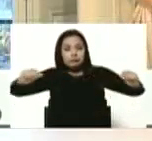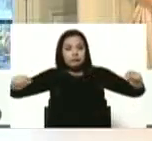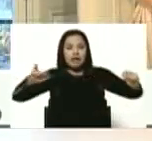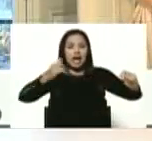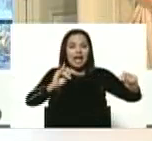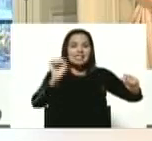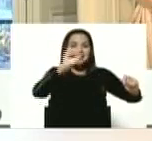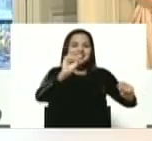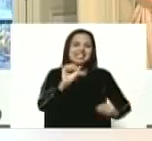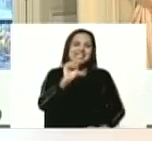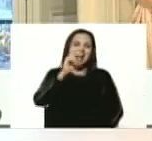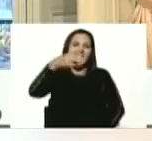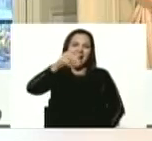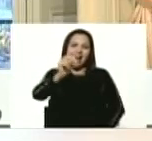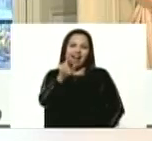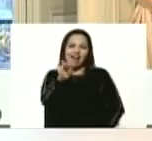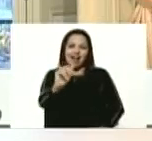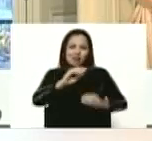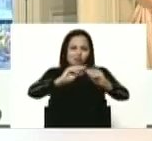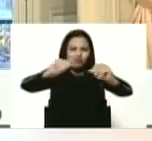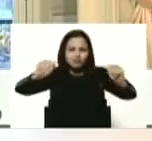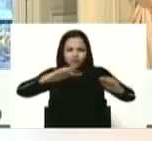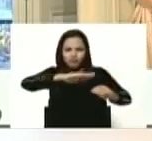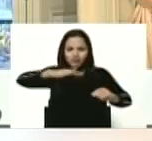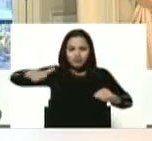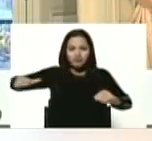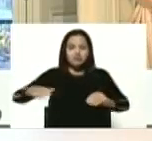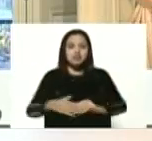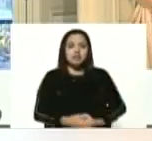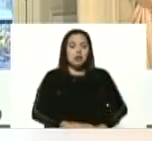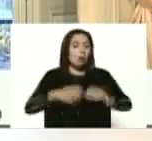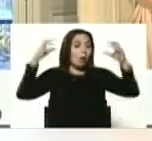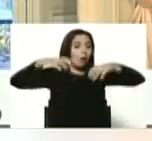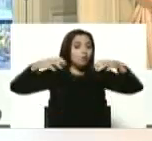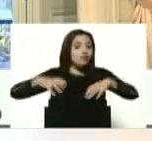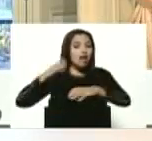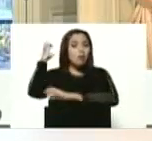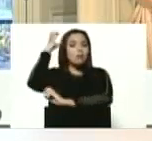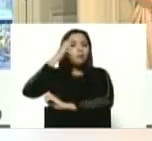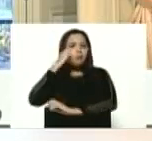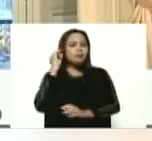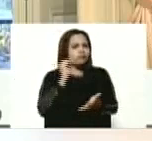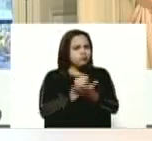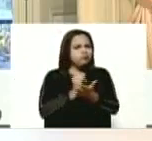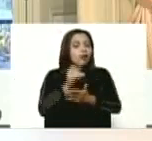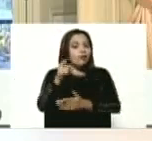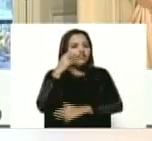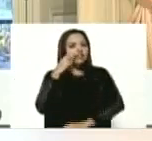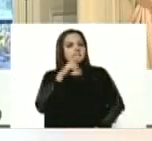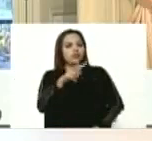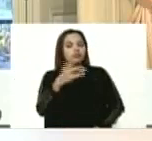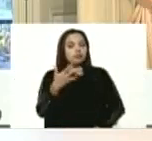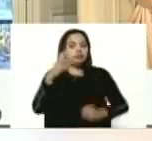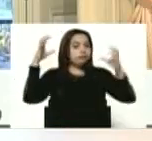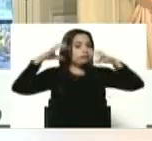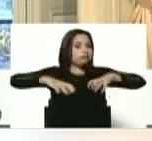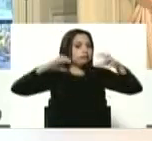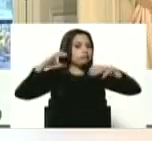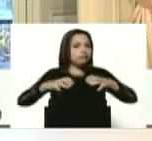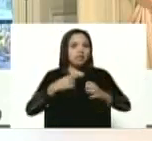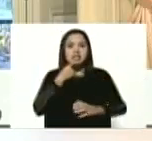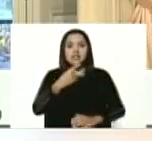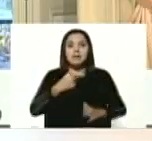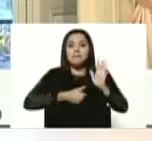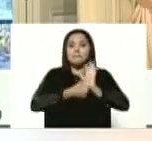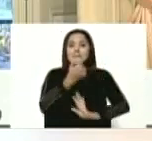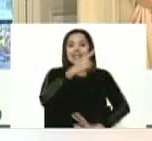desierto del Sahara. O las lluvias atípicas que han caído en Europa. Ustedes han visto las imágenes. Dicen que en más